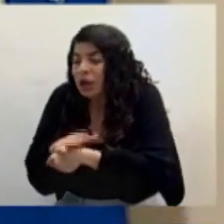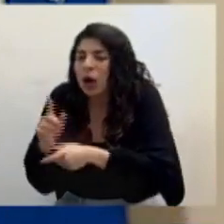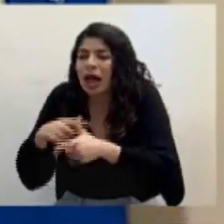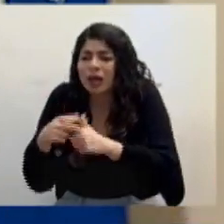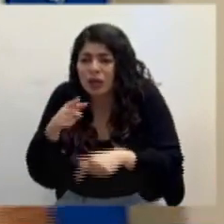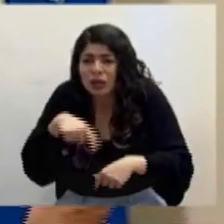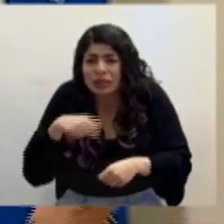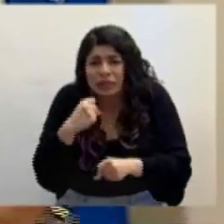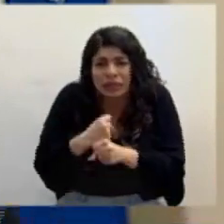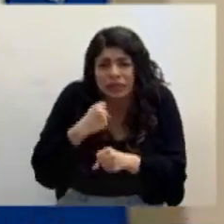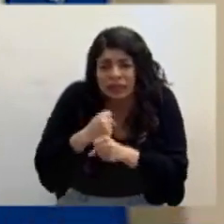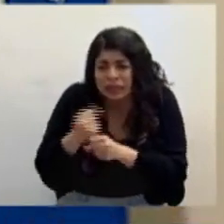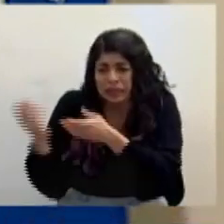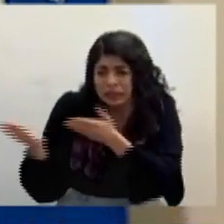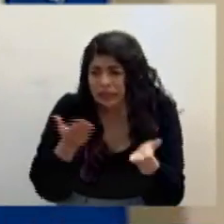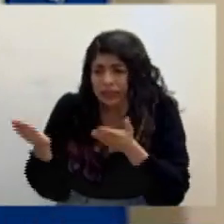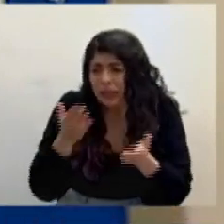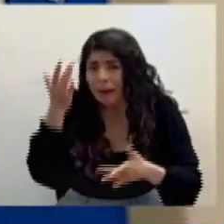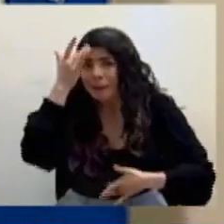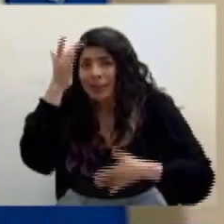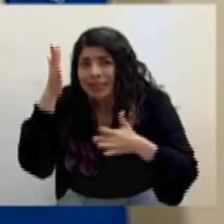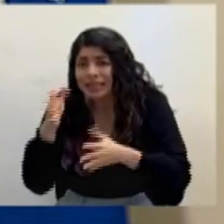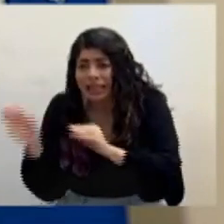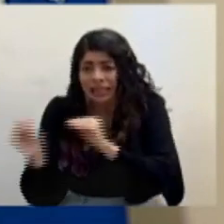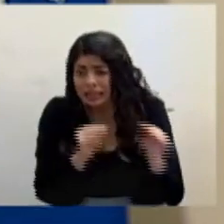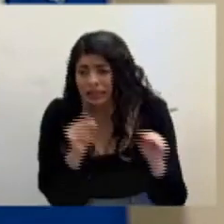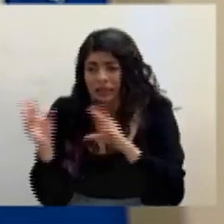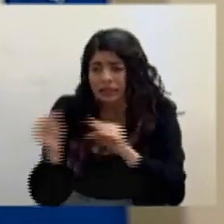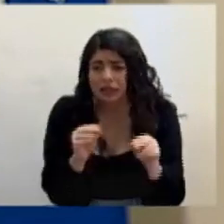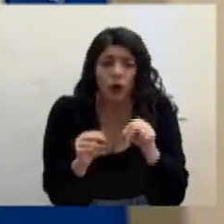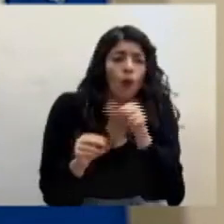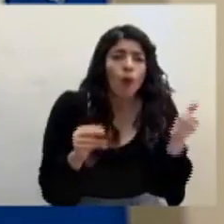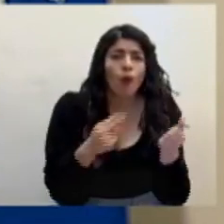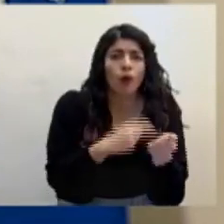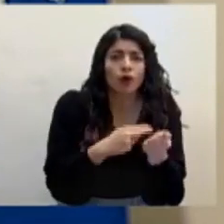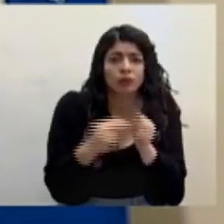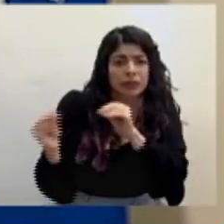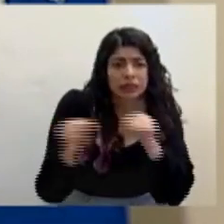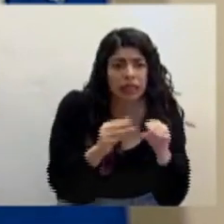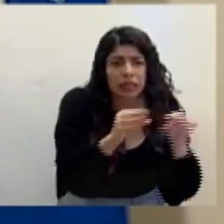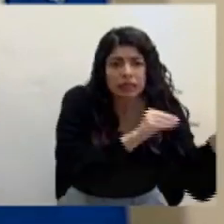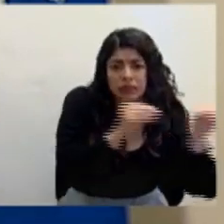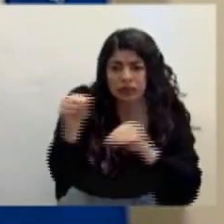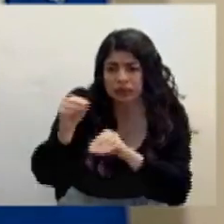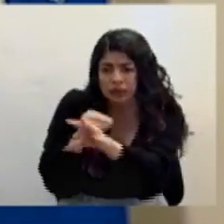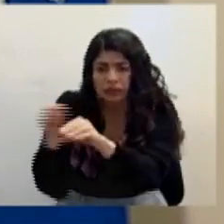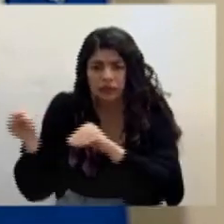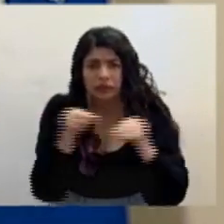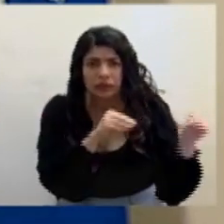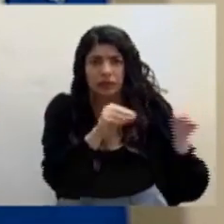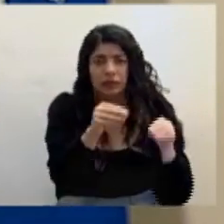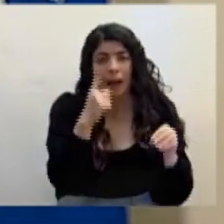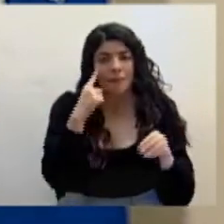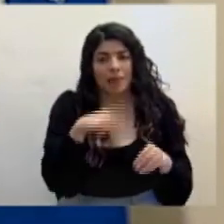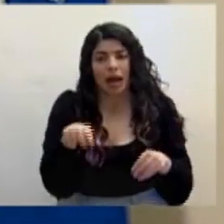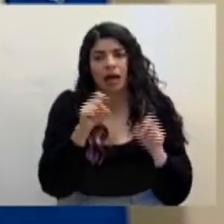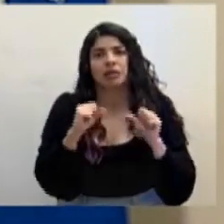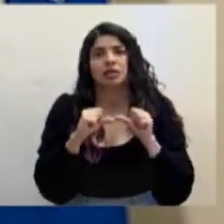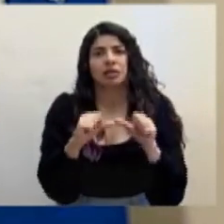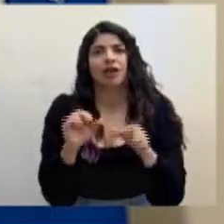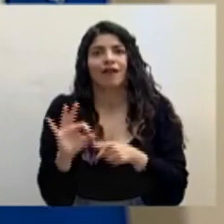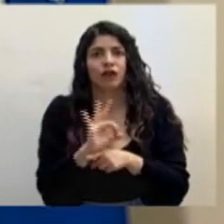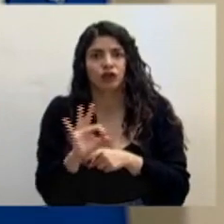todo un operativo para movilizar los pacientes que puedan movilizarse para mantener el sistema siempre operativo.